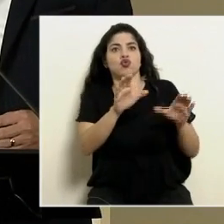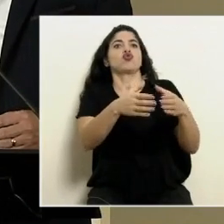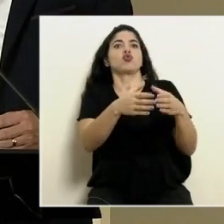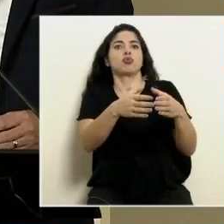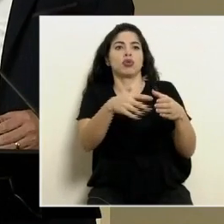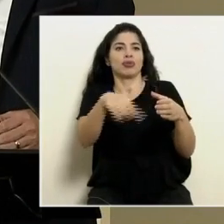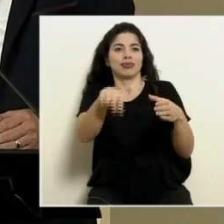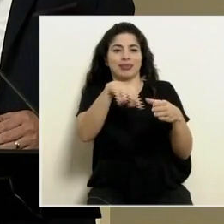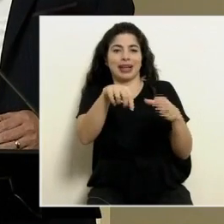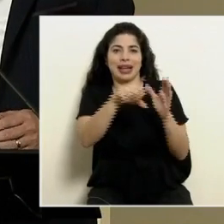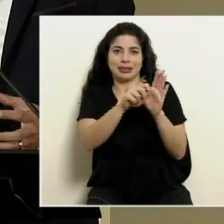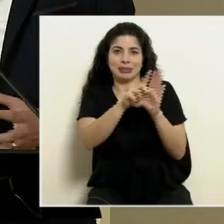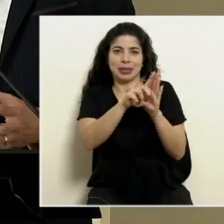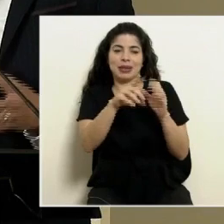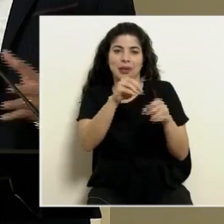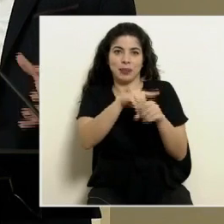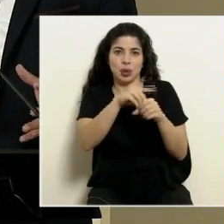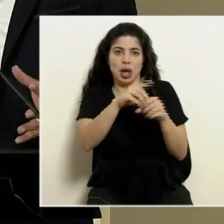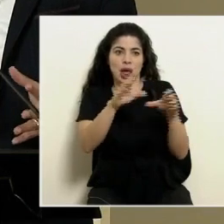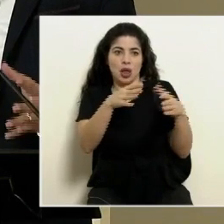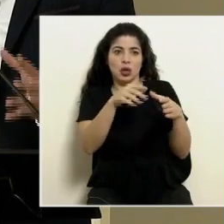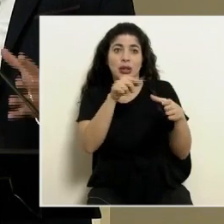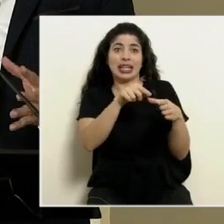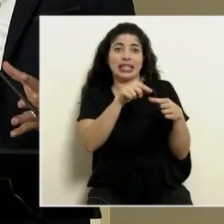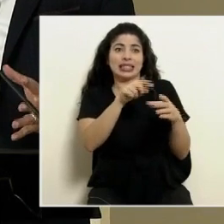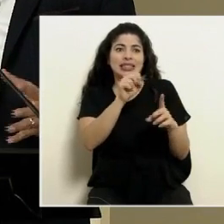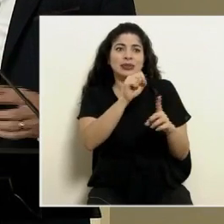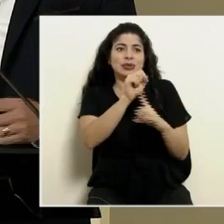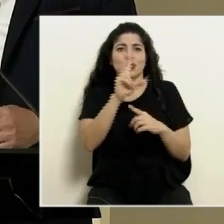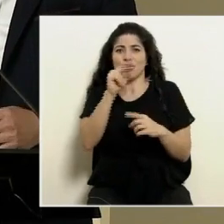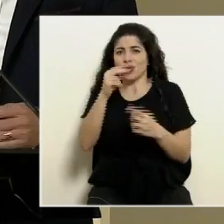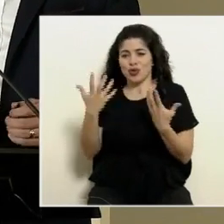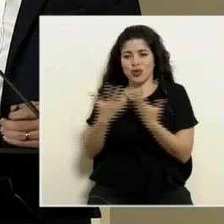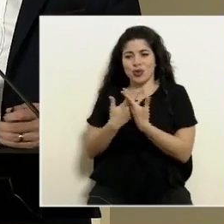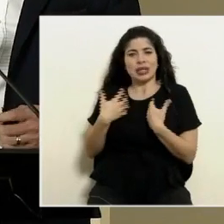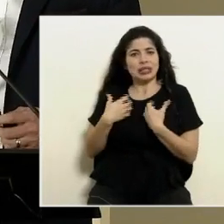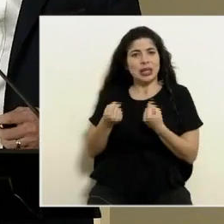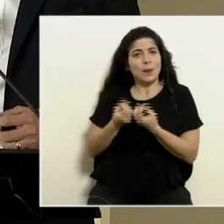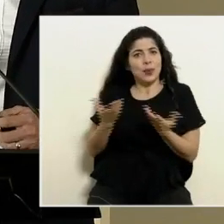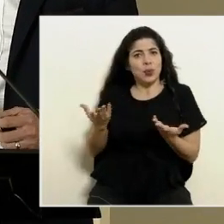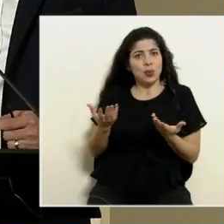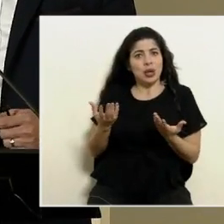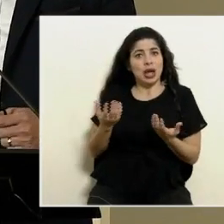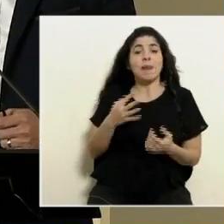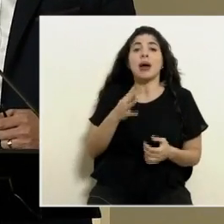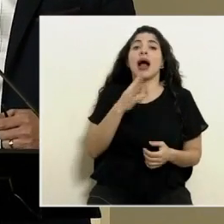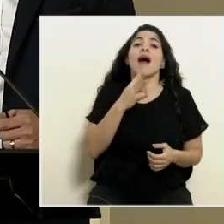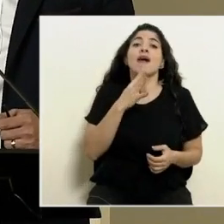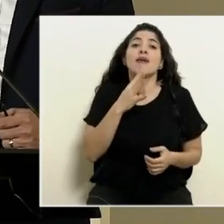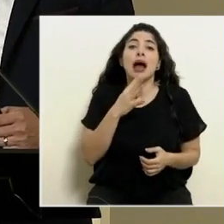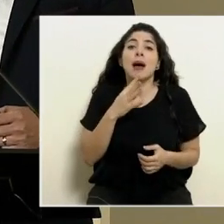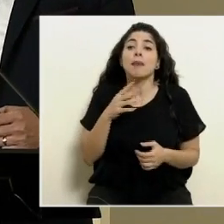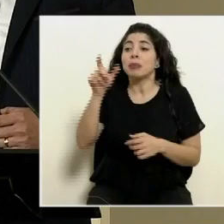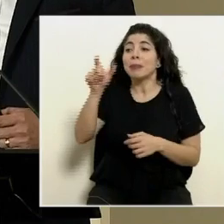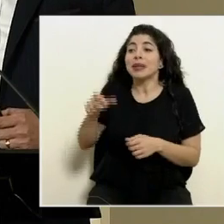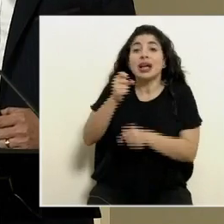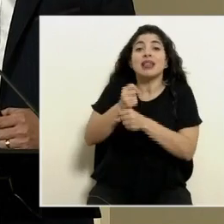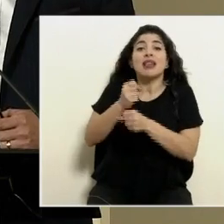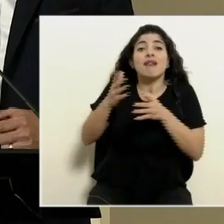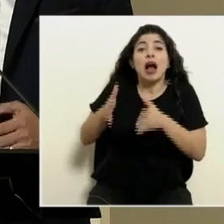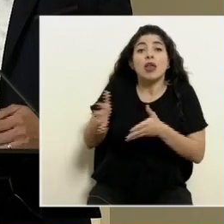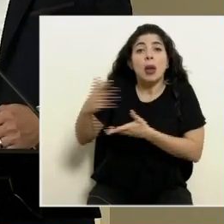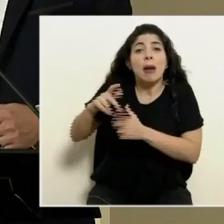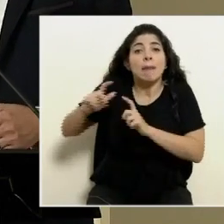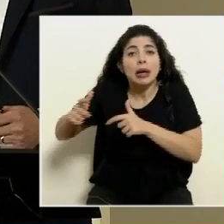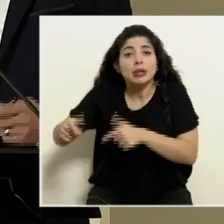el plenario, es una situación que en realidad trasciende el enfoque de salud pública, porque si vemos aquí, cuando hablamos de MEP, cuando hablamos de recolectores de residuos, cuando